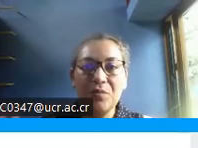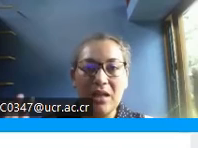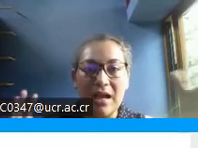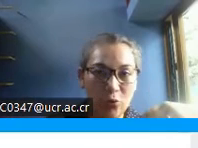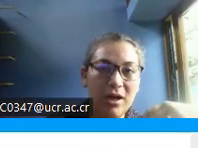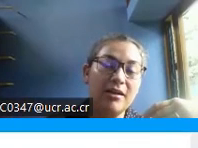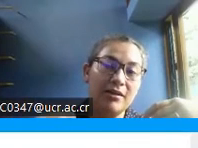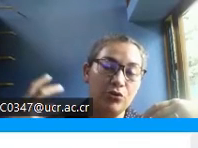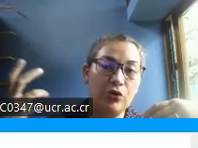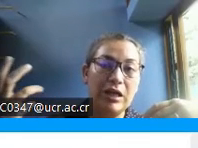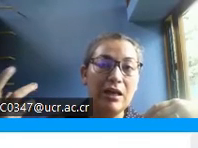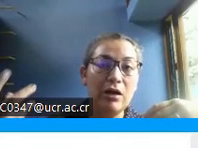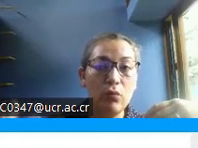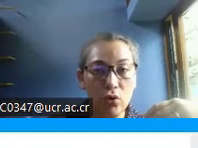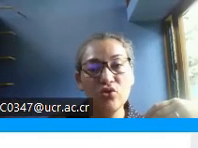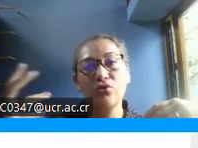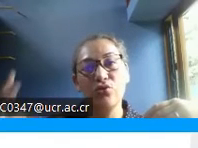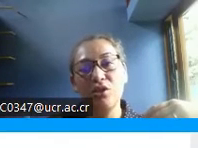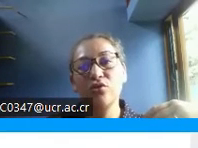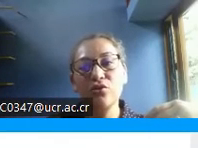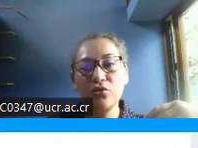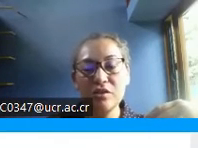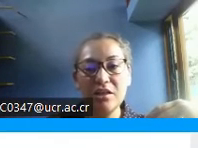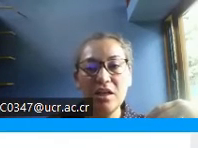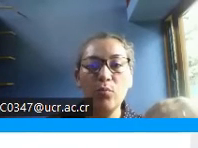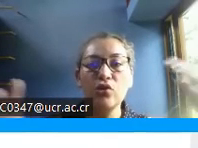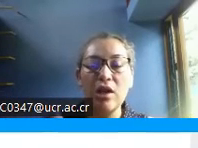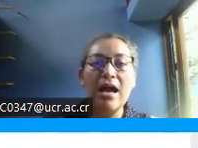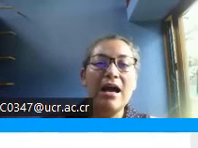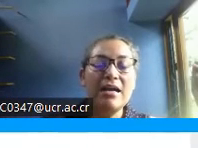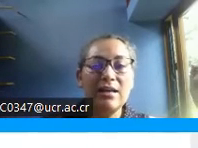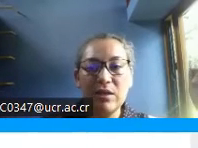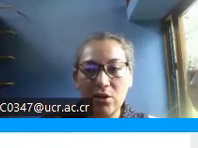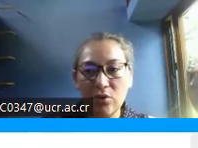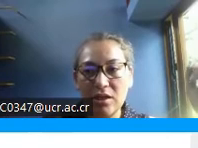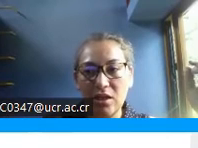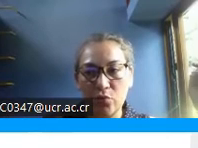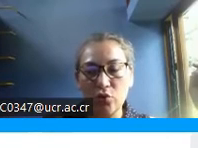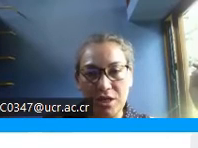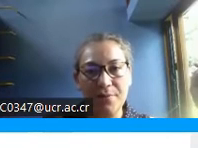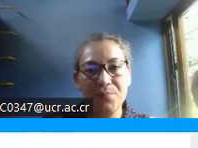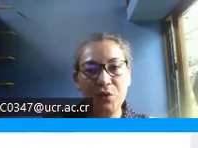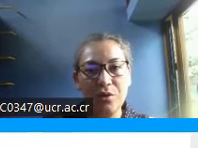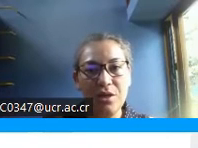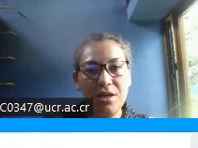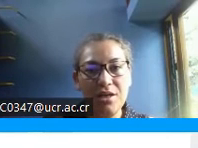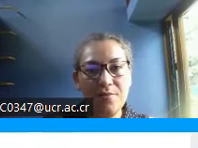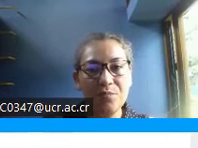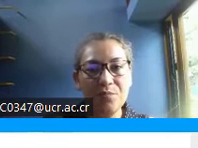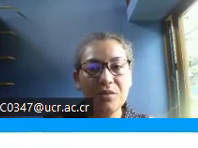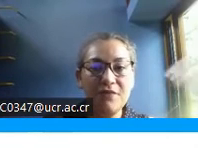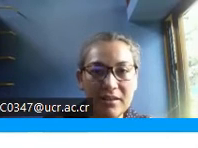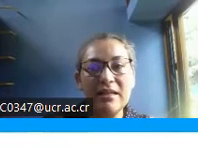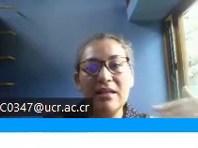sonorización, adecuar toda la voz y los sonidos que nosotros tenemos a el video que queremos lograr, ¿ok?